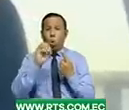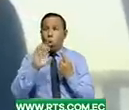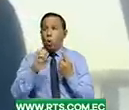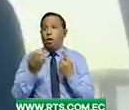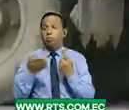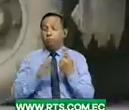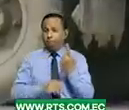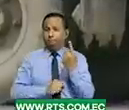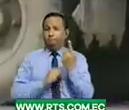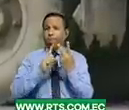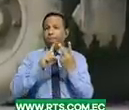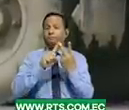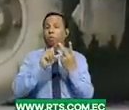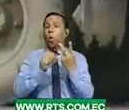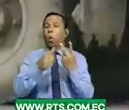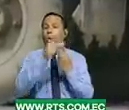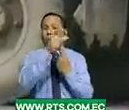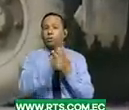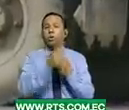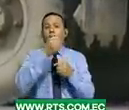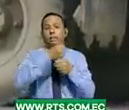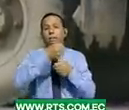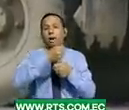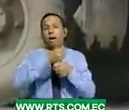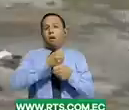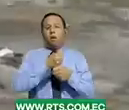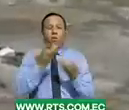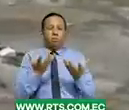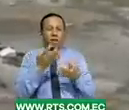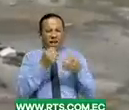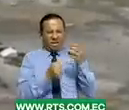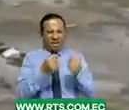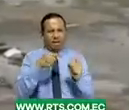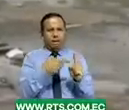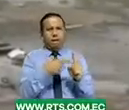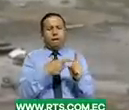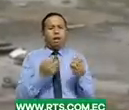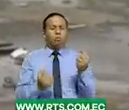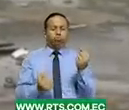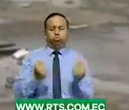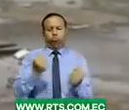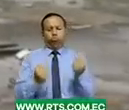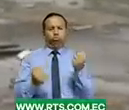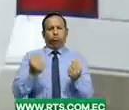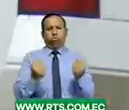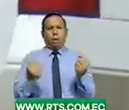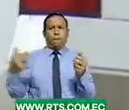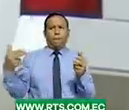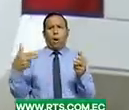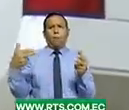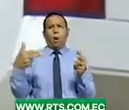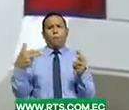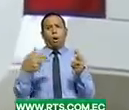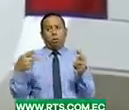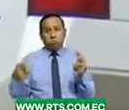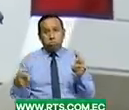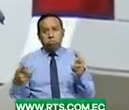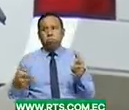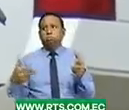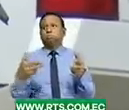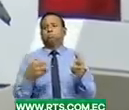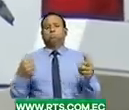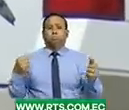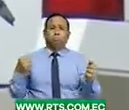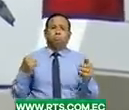un trabajador de una empresa de lácteos que se movilizaban en el camión que fue impactado por el vehículo